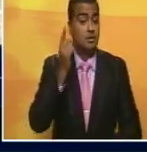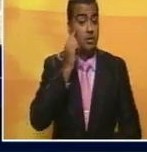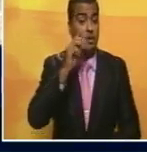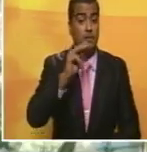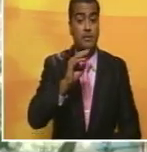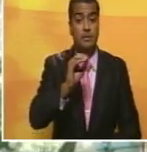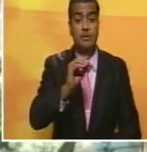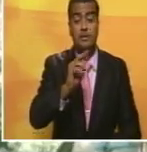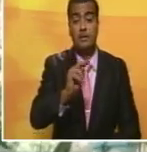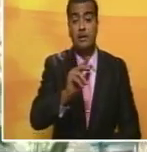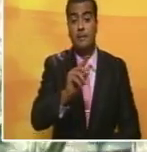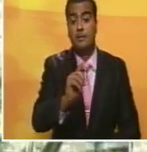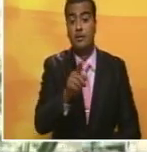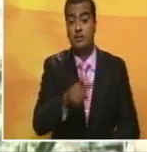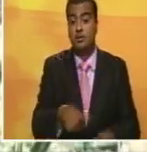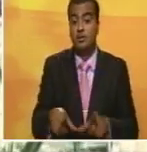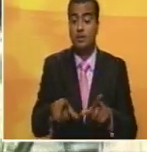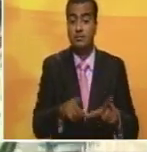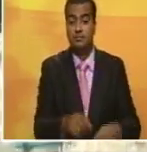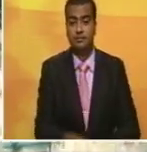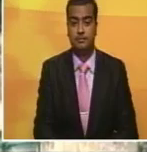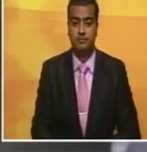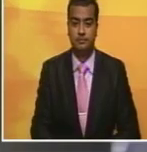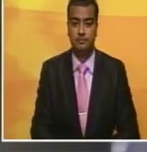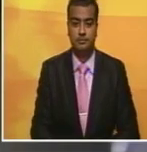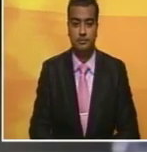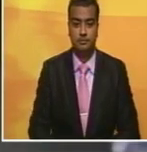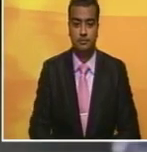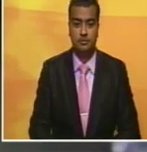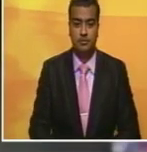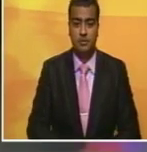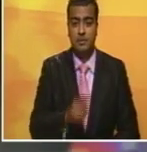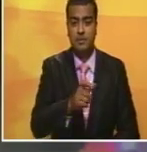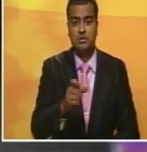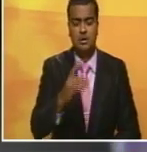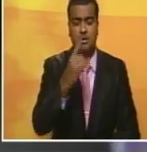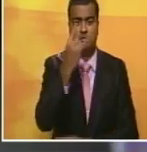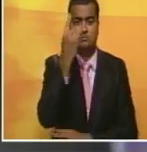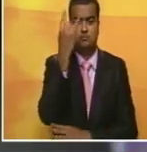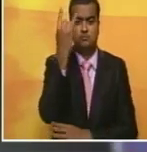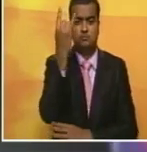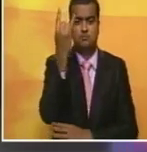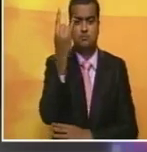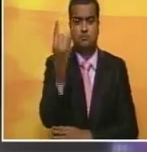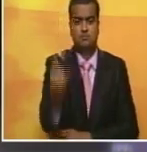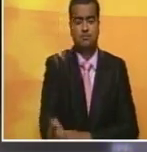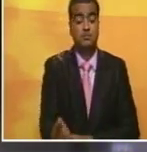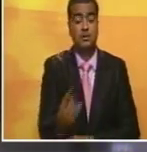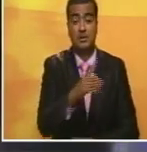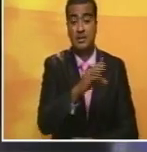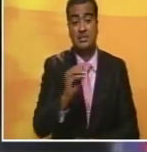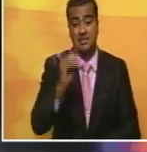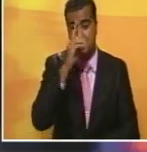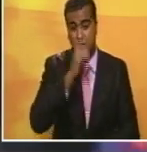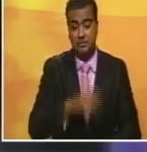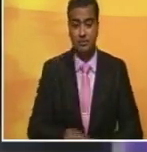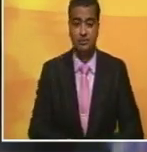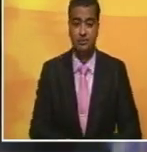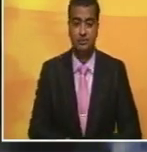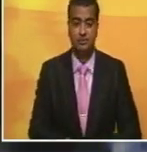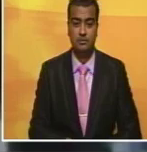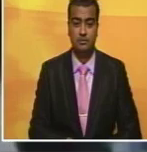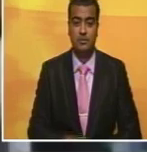Monte, patrona de esa localidad. Según medios locales, el árbol era un roble centenario del siglo XIX.